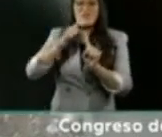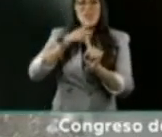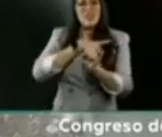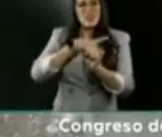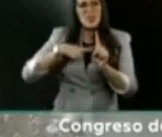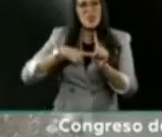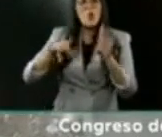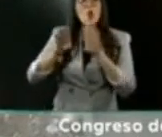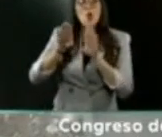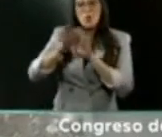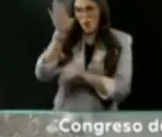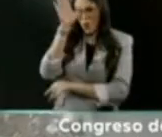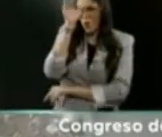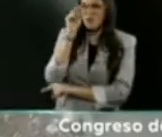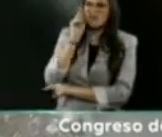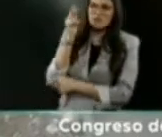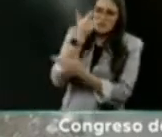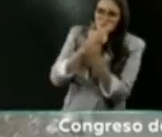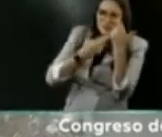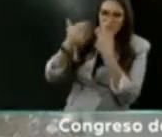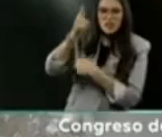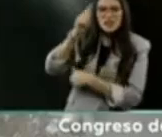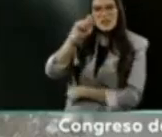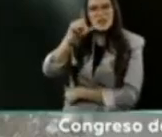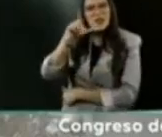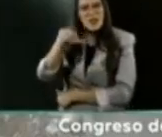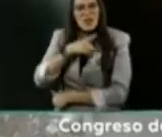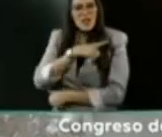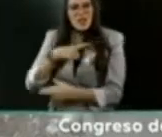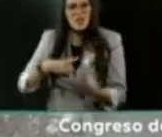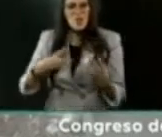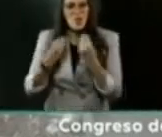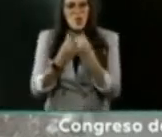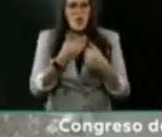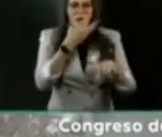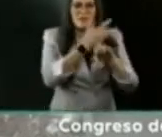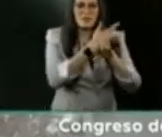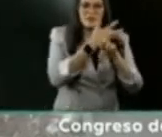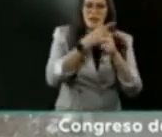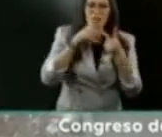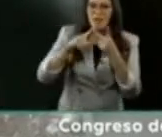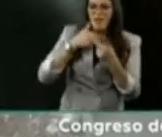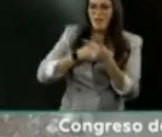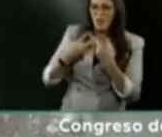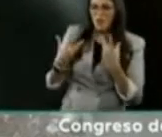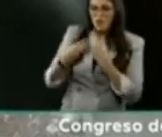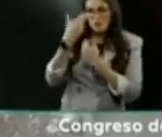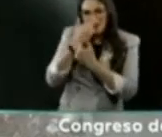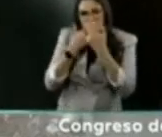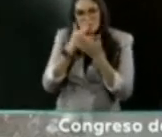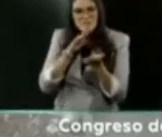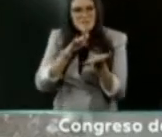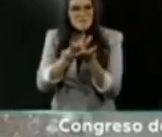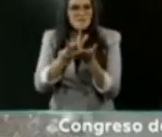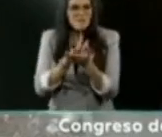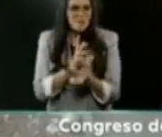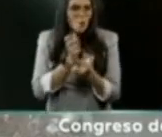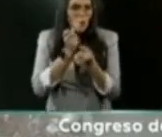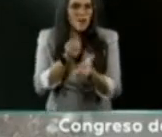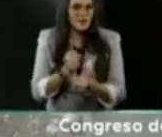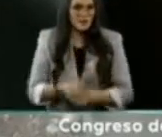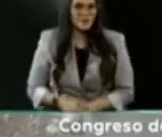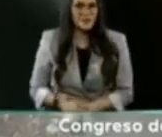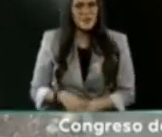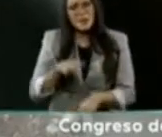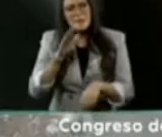Salinas Pliego, que lo cobijaron también muy bien. Yo recuerdo la liberación de Rubén Omar Romano, secuestrado por una banda de